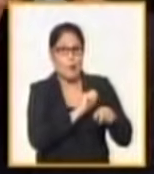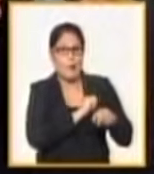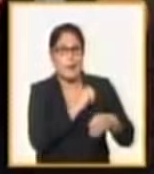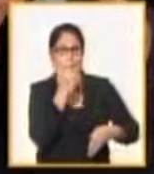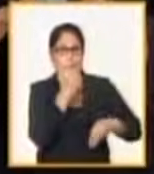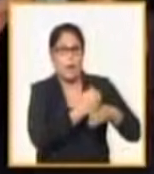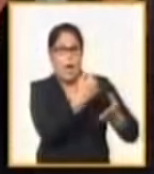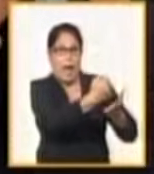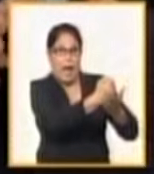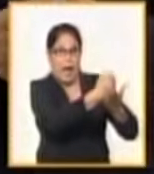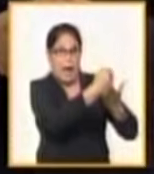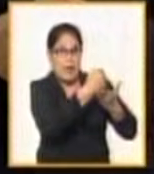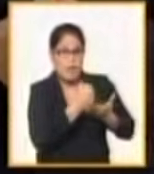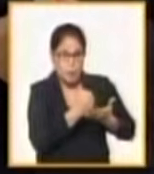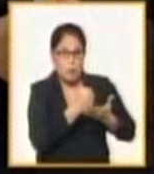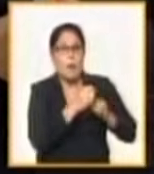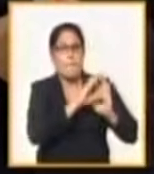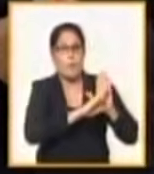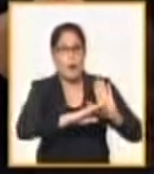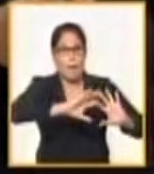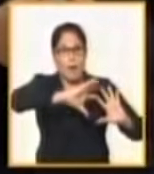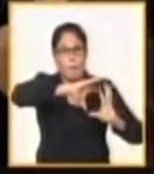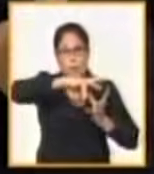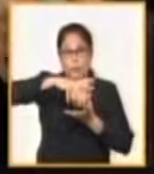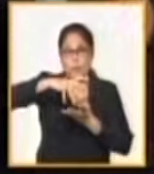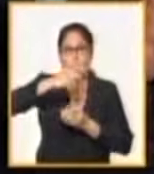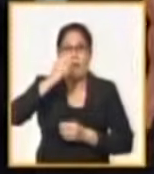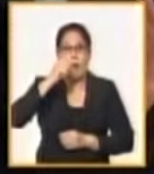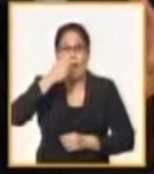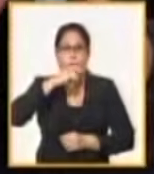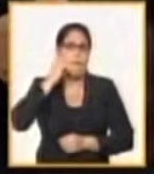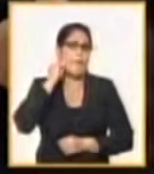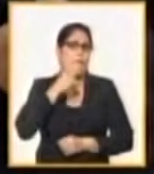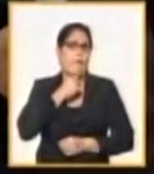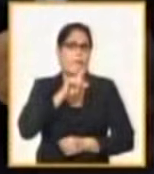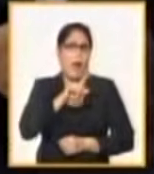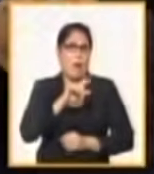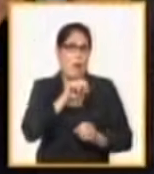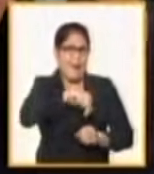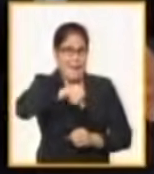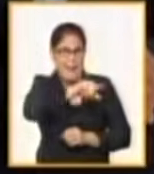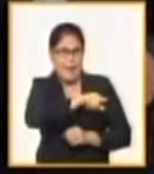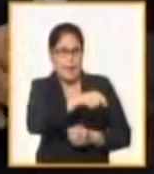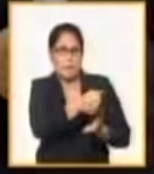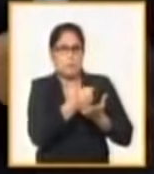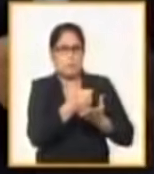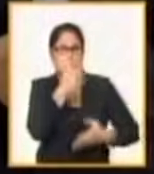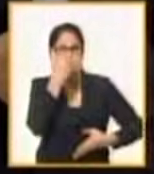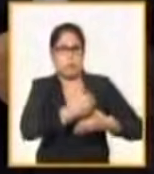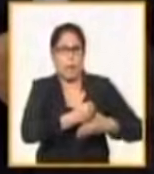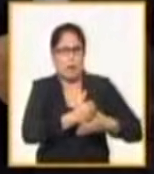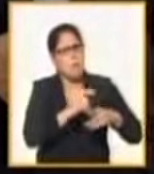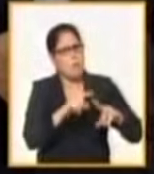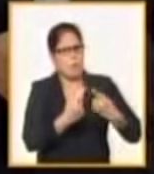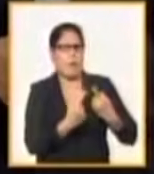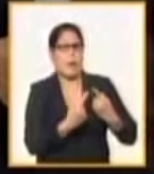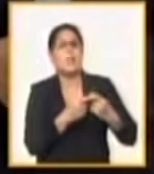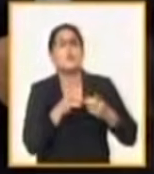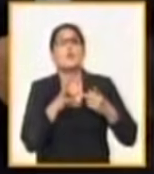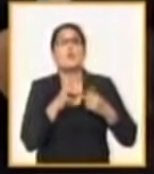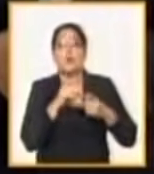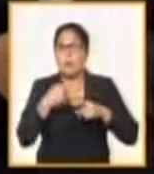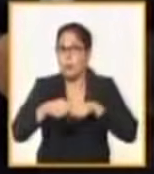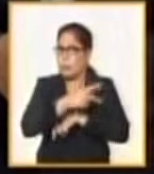ayuda ofrecida por el Programa Mundial de Alimentación, la FAO, hacia Cuba, una operación que quedó frustrada gracias a la comunidad